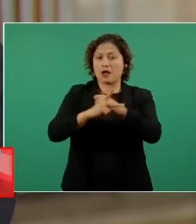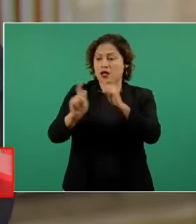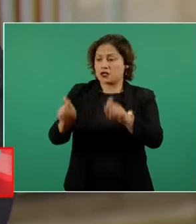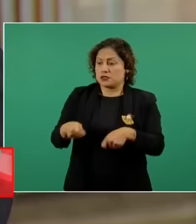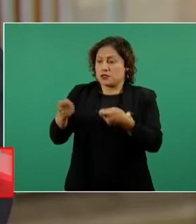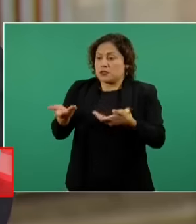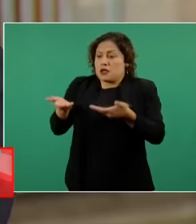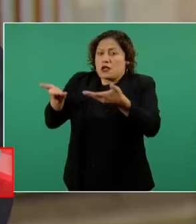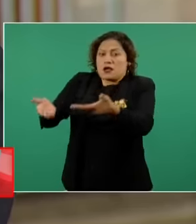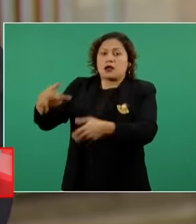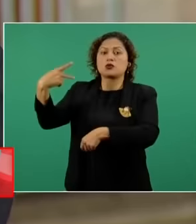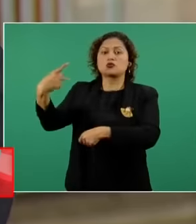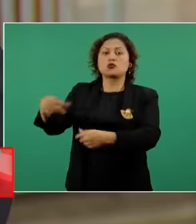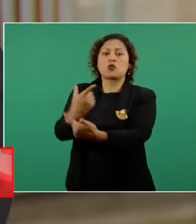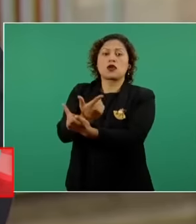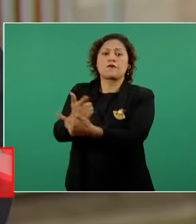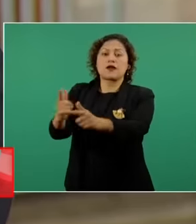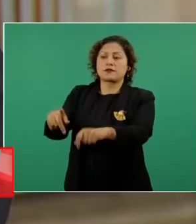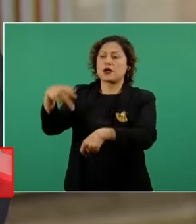soberanía.